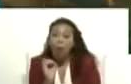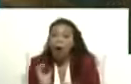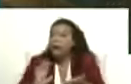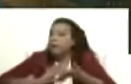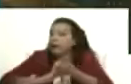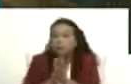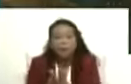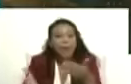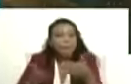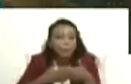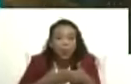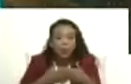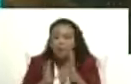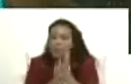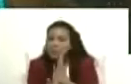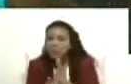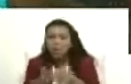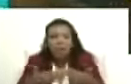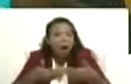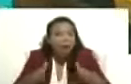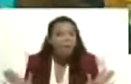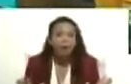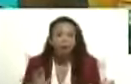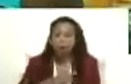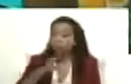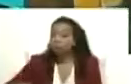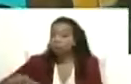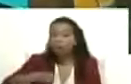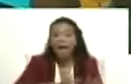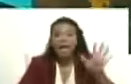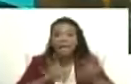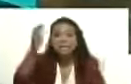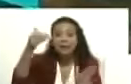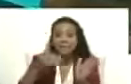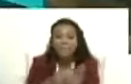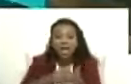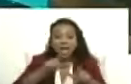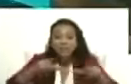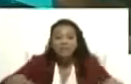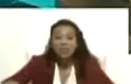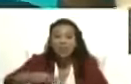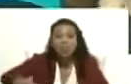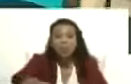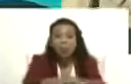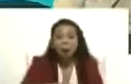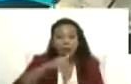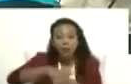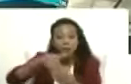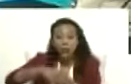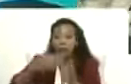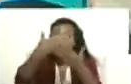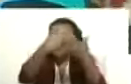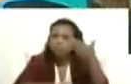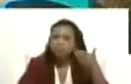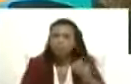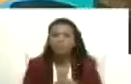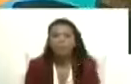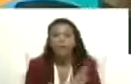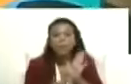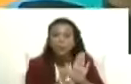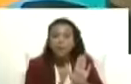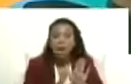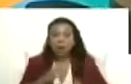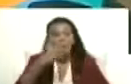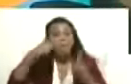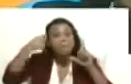se mantengan los electores en los distintos, los 15.000 centros de votación que se mantienen registrados en el país. Además, mostraron un